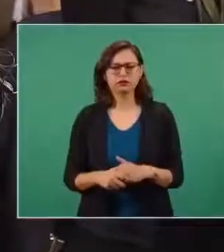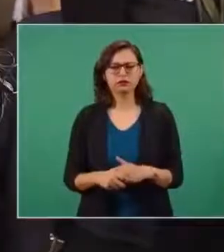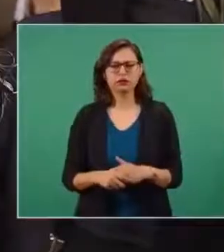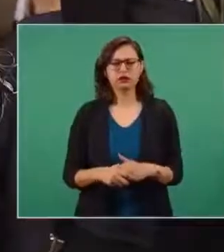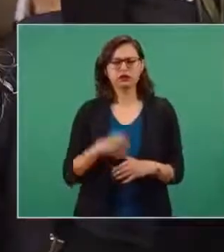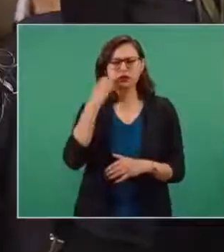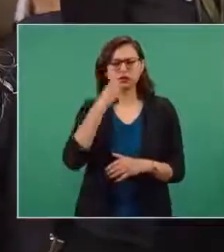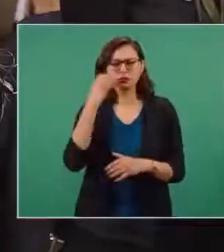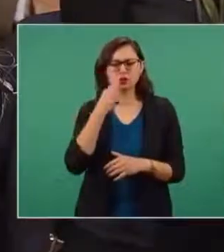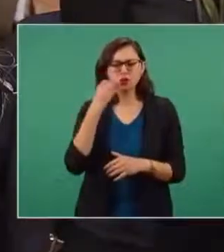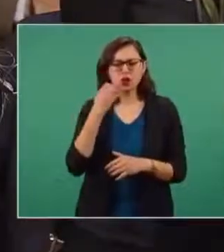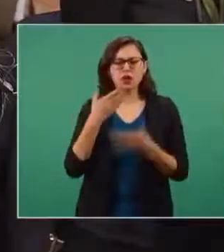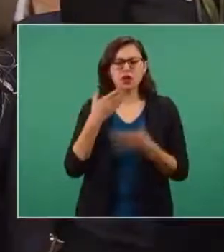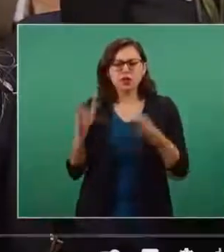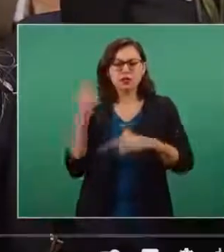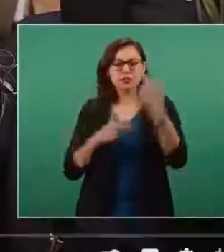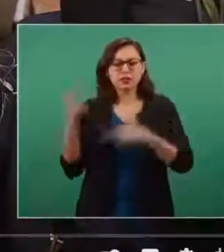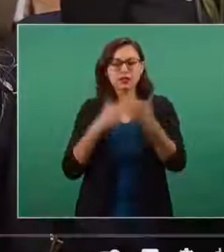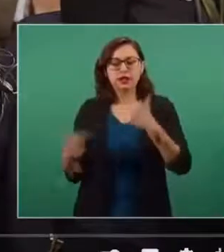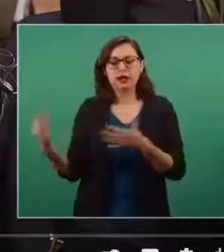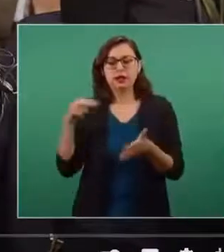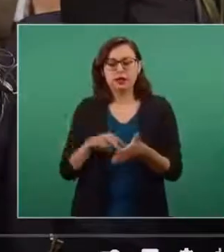Claudia Sheinbaum, ¿sería un retorno